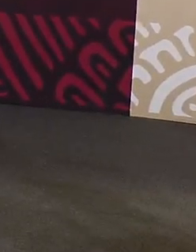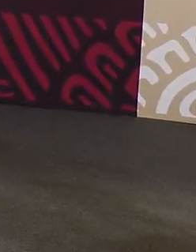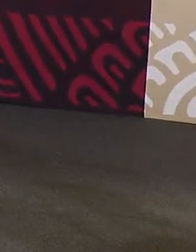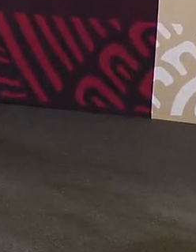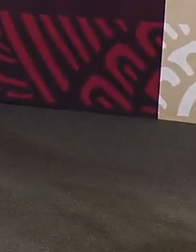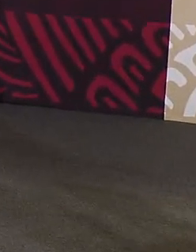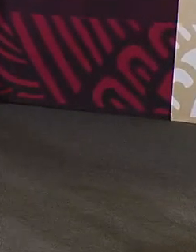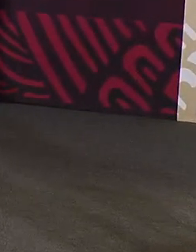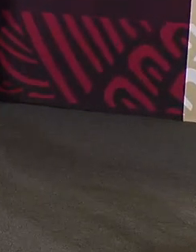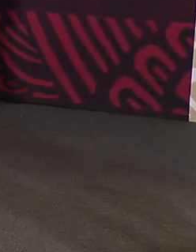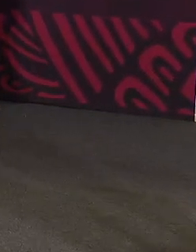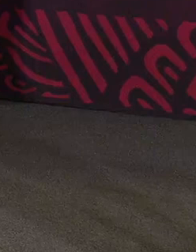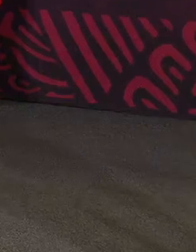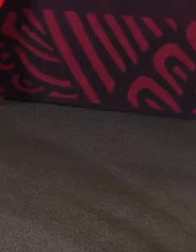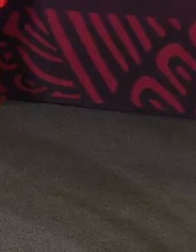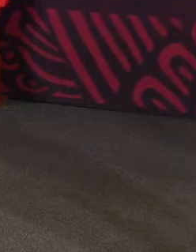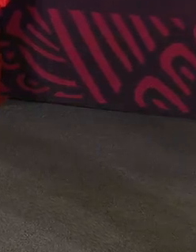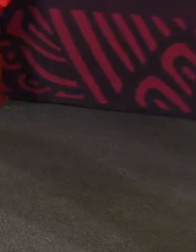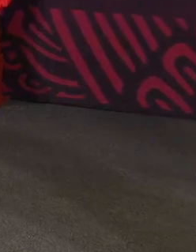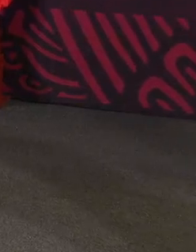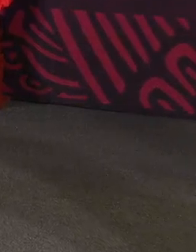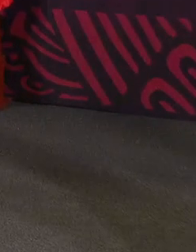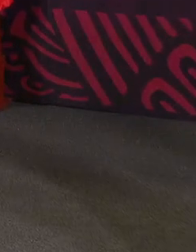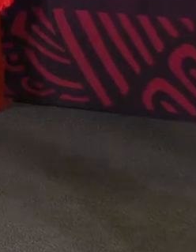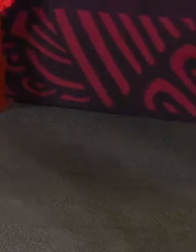Ya falta menos.